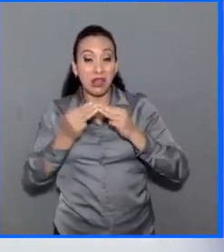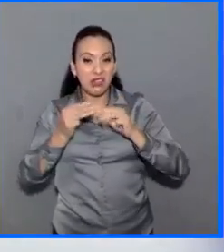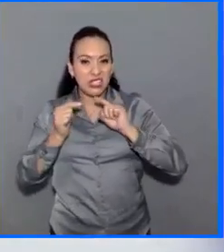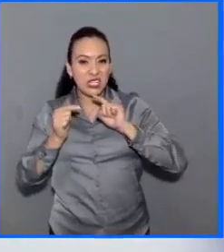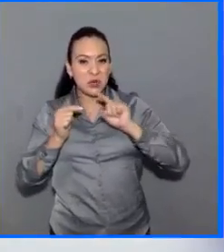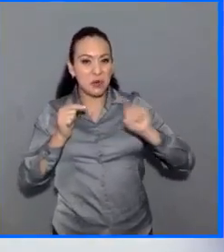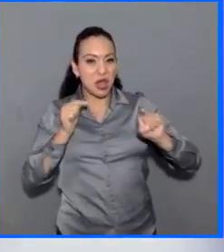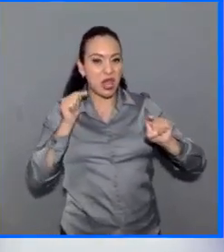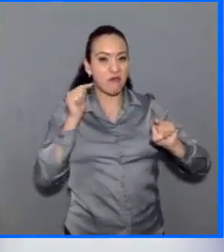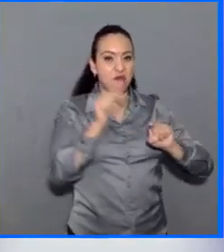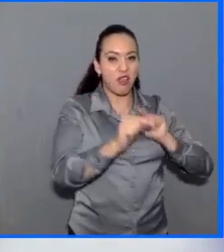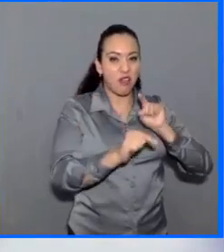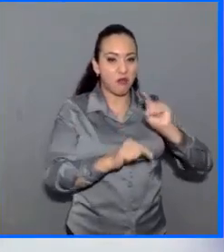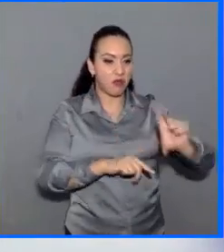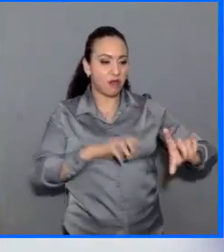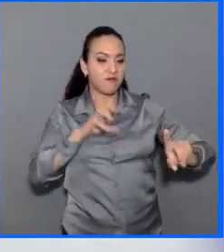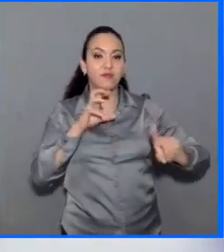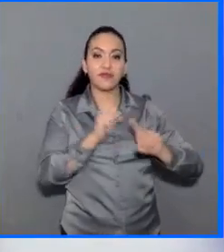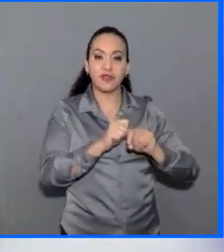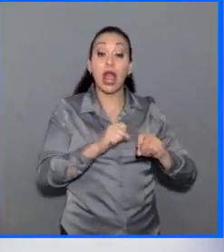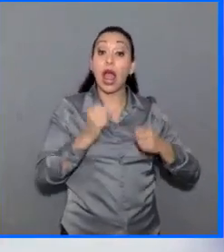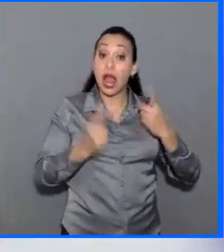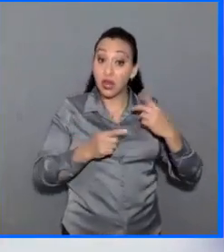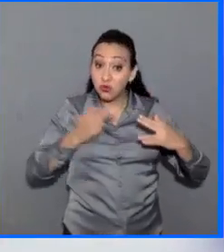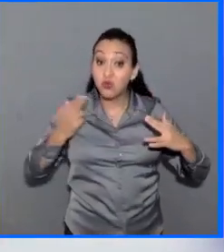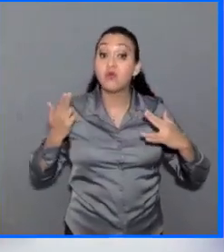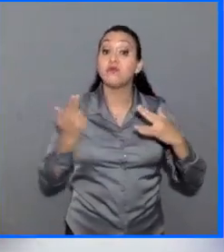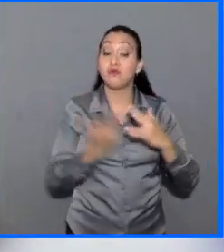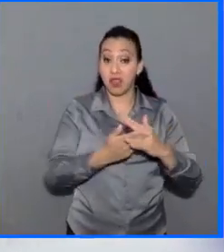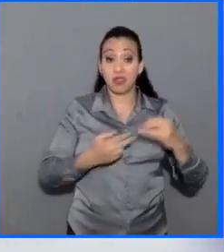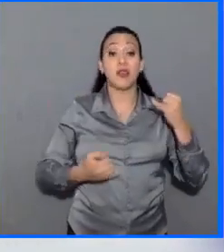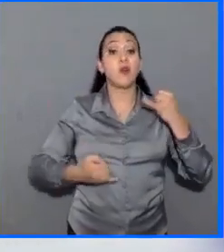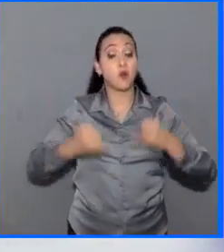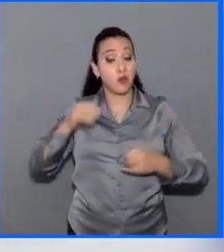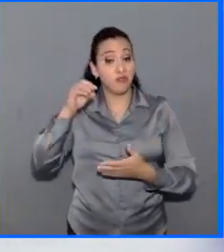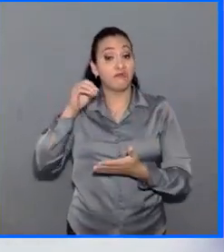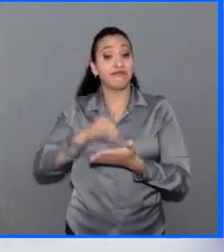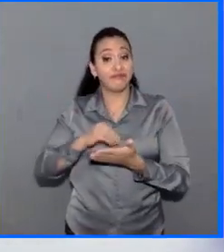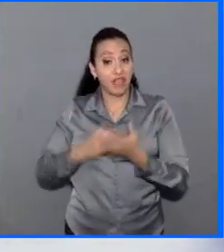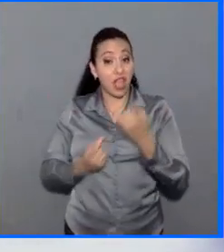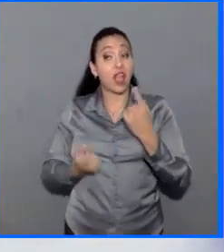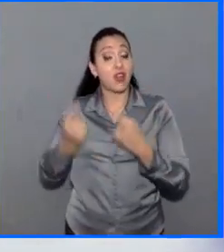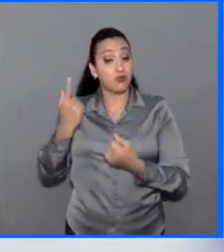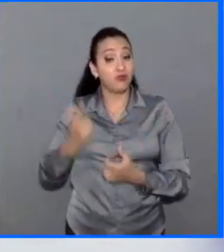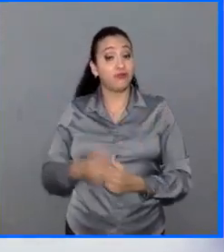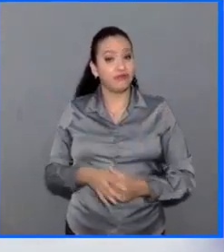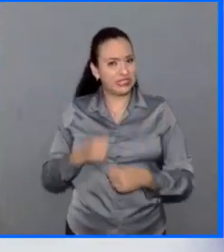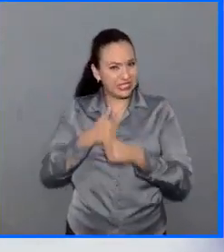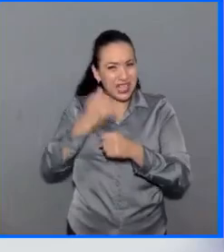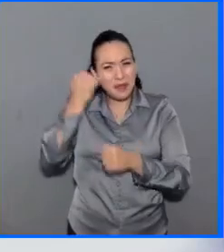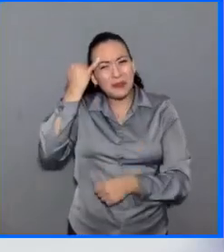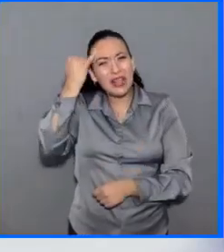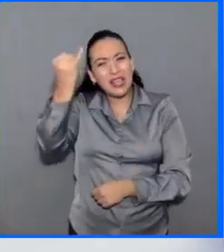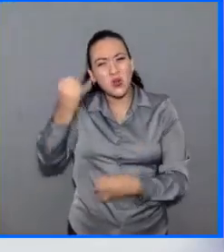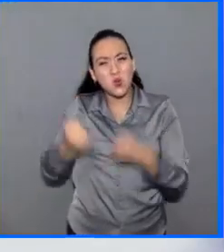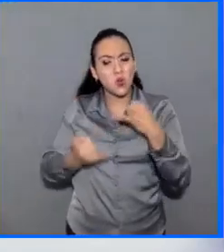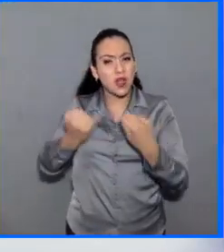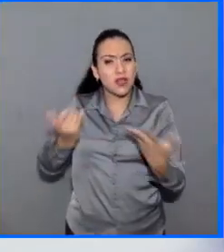atentado y han quitado la vida a nuestros jueces, a nuestros fiscales. Entonces necesitamos ver la forma